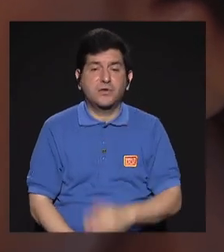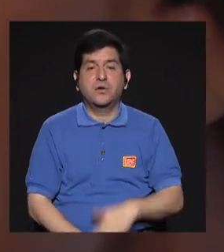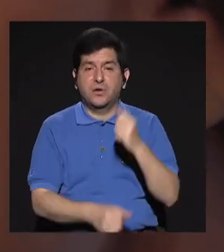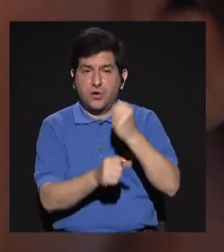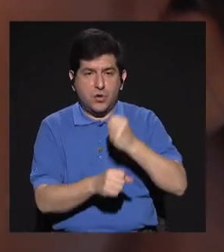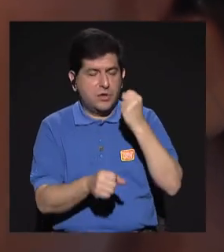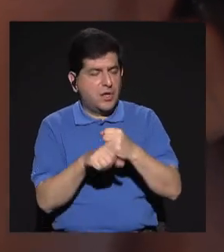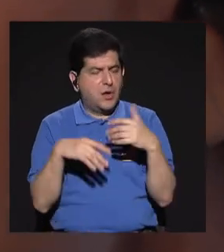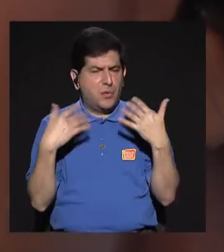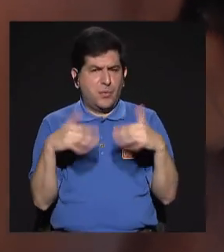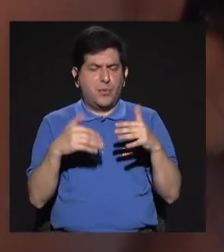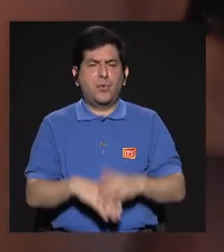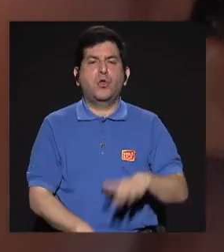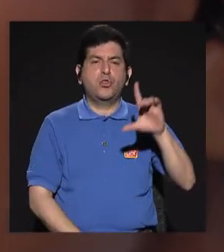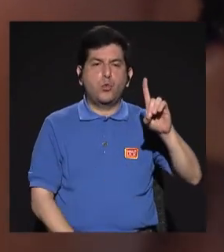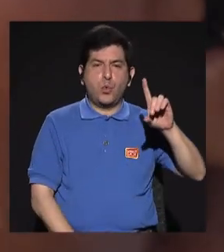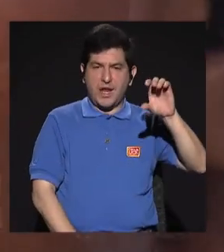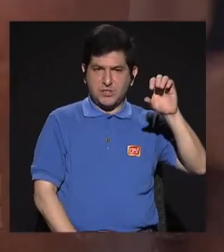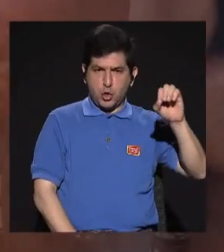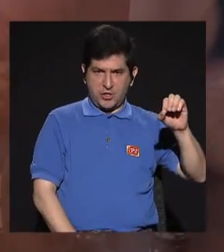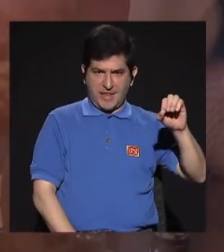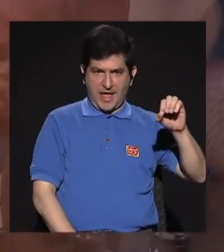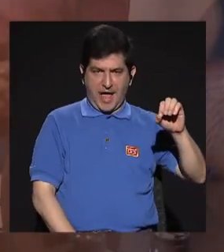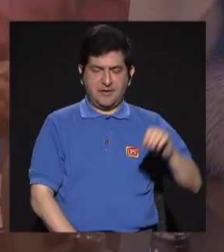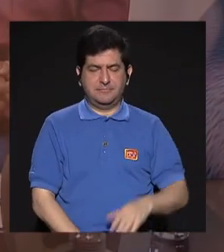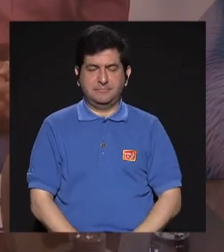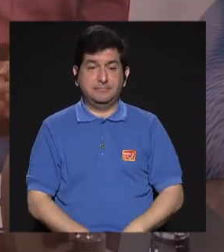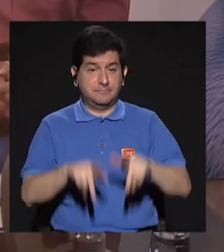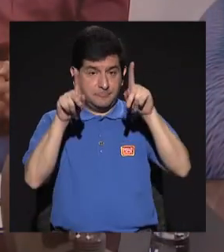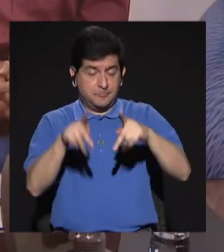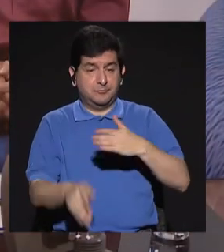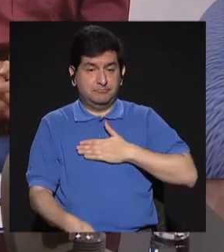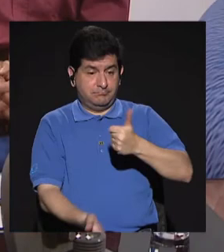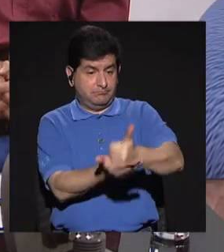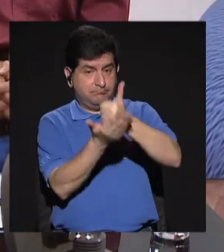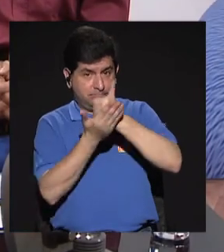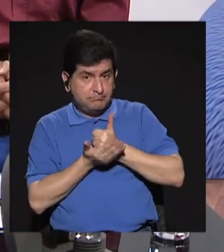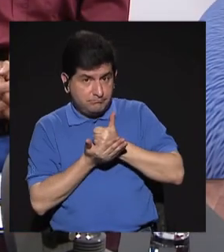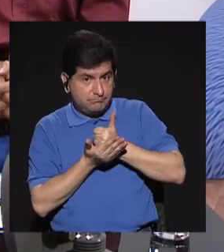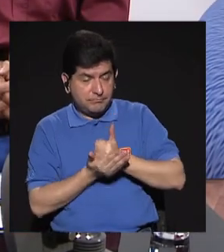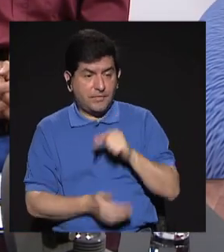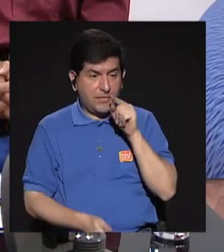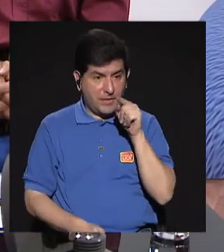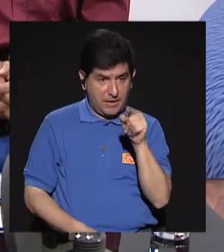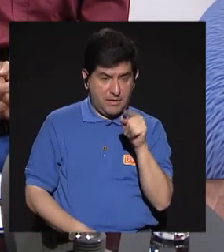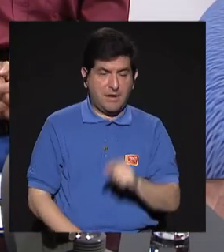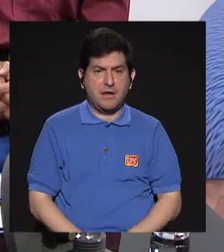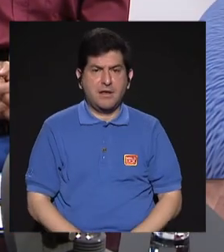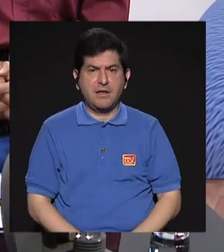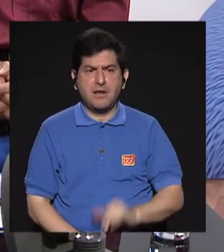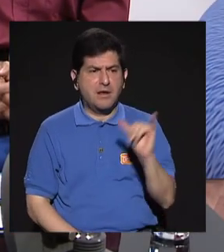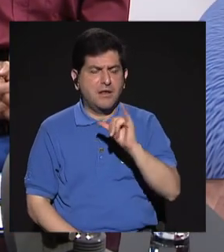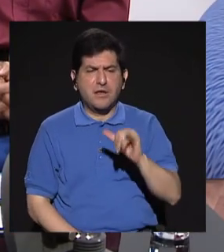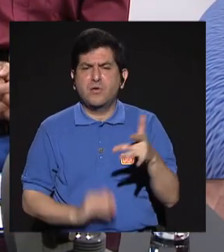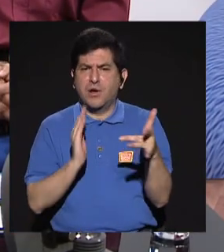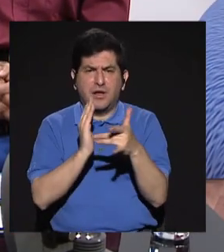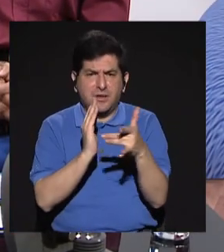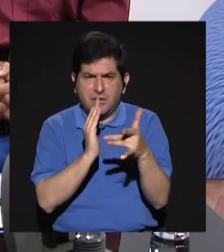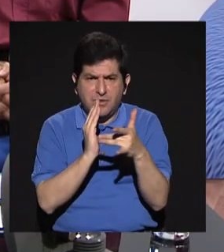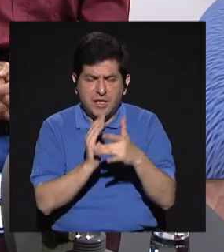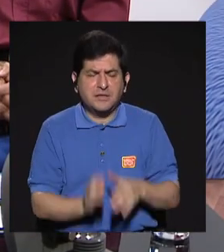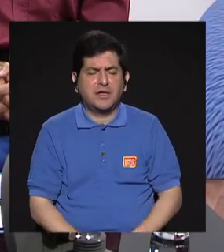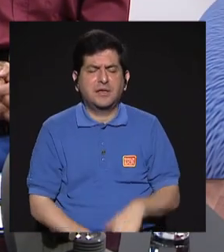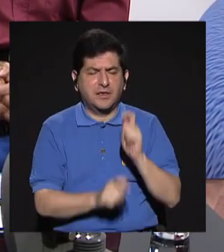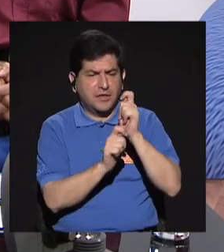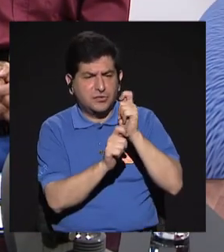y como le decía es un trabajo increíble de doblas ortega que fue el que el que me ayudó con esta con esta parte también